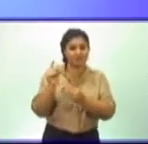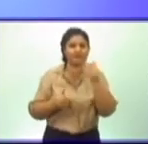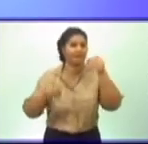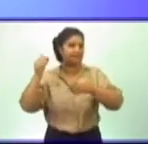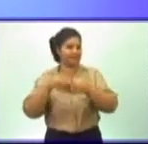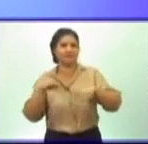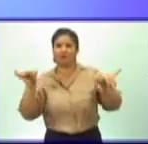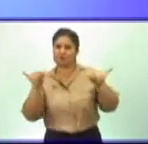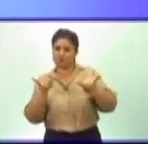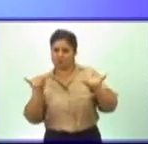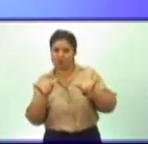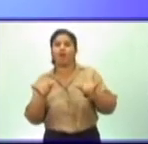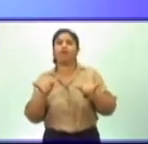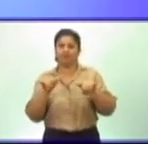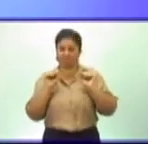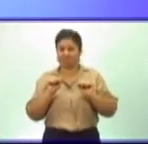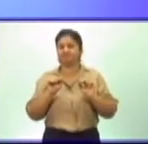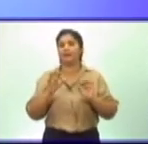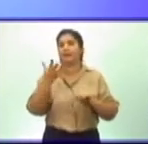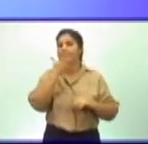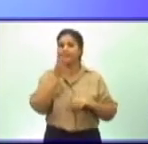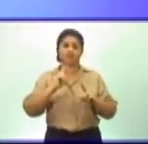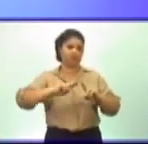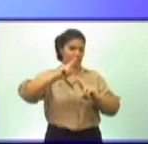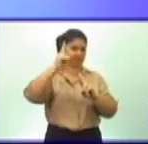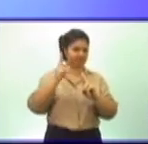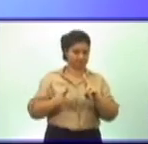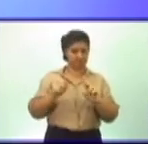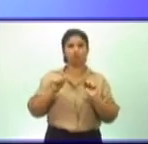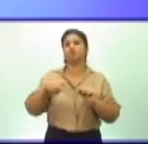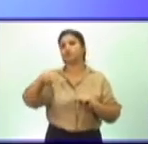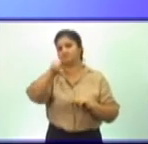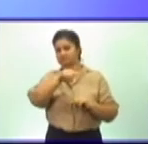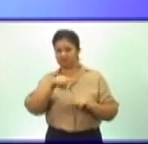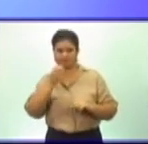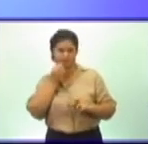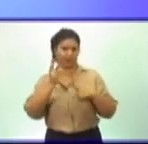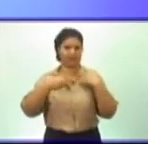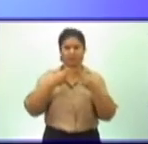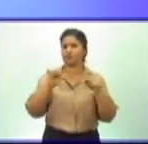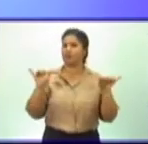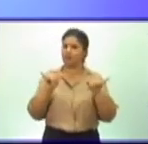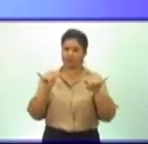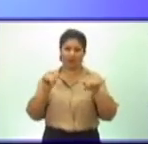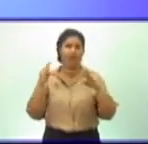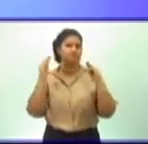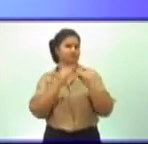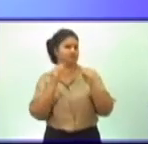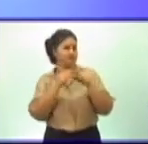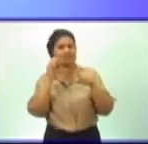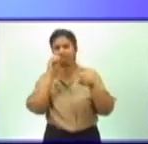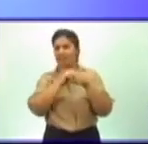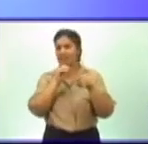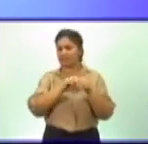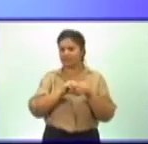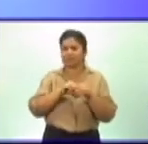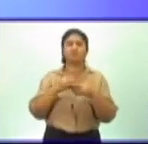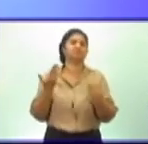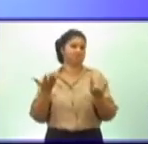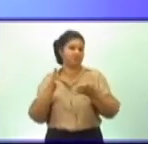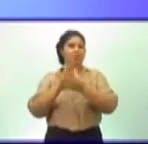Luego de incorporarnos, si diera tiempo o si ustedes gustaran, incluso en sus casas, con sus amiguitos más cercanos, pudieran estar